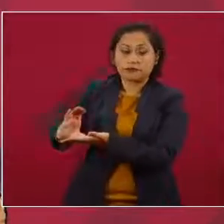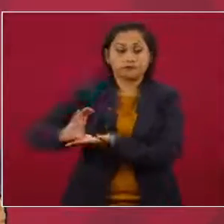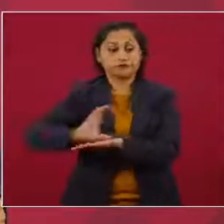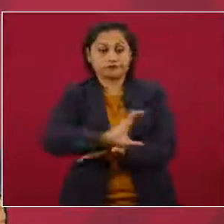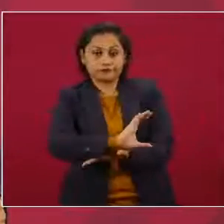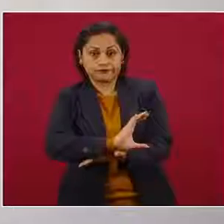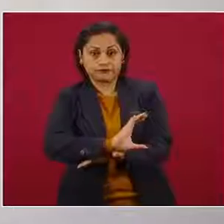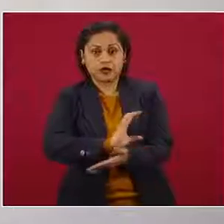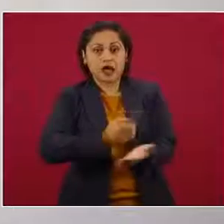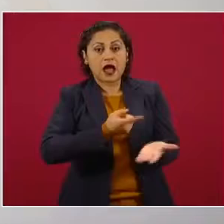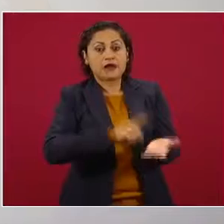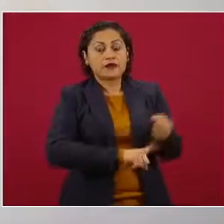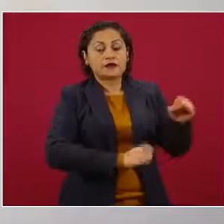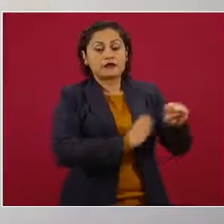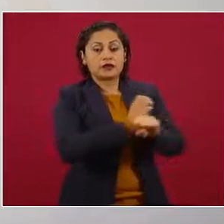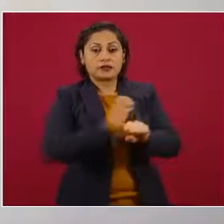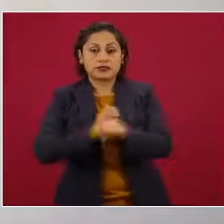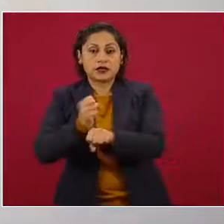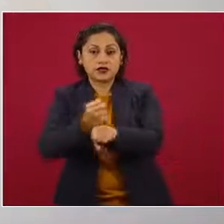estados.